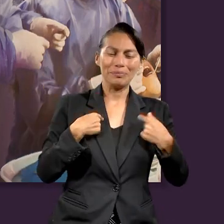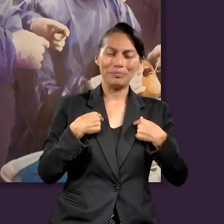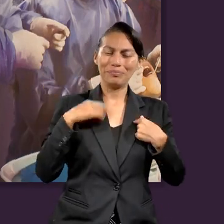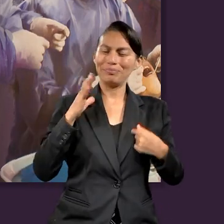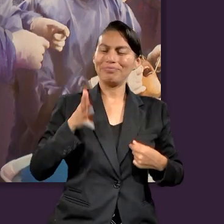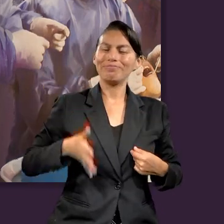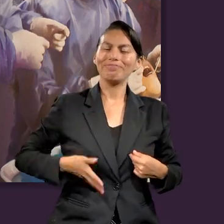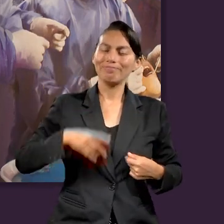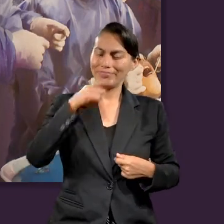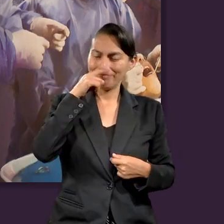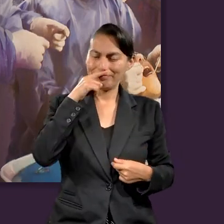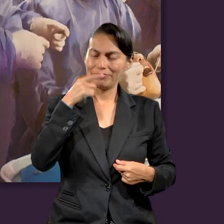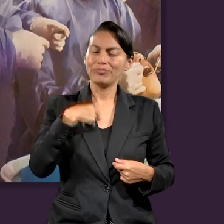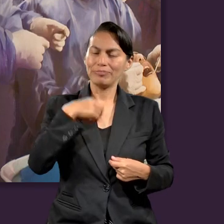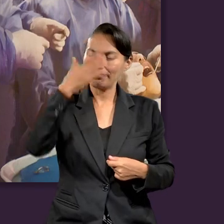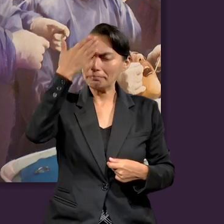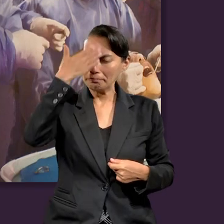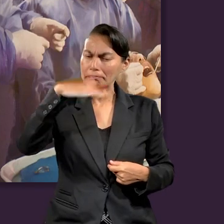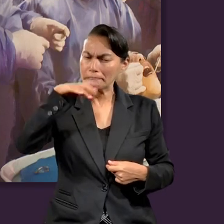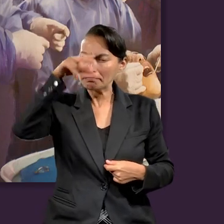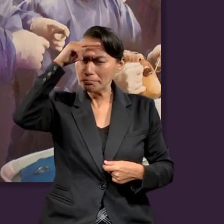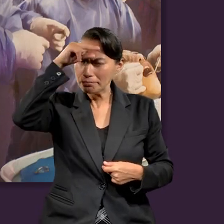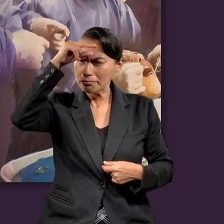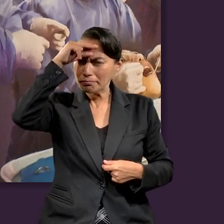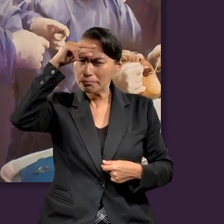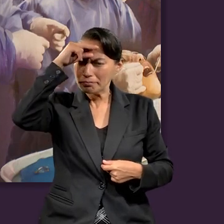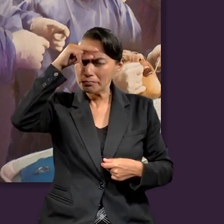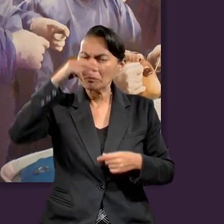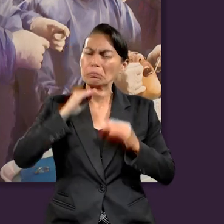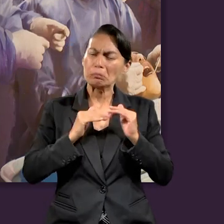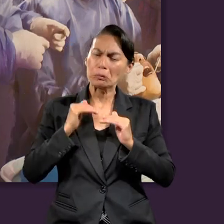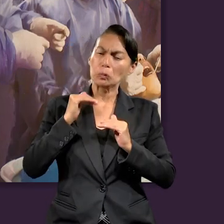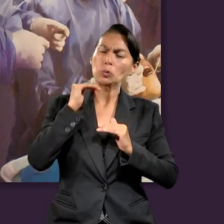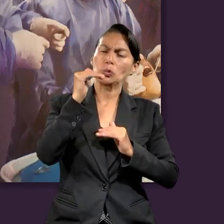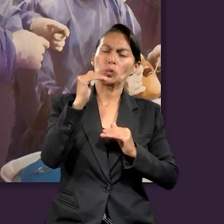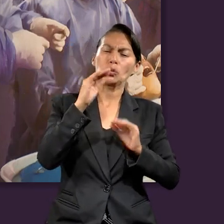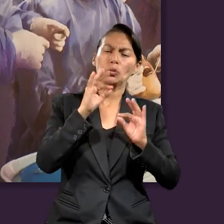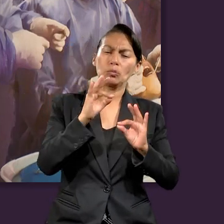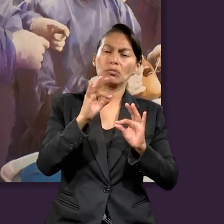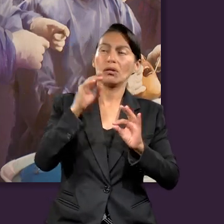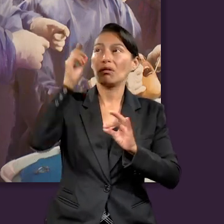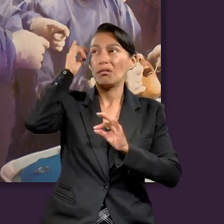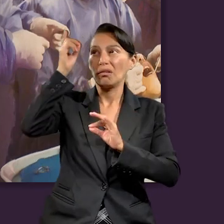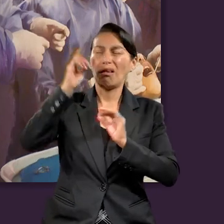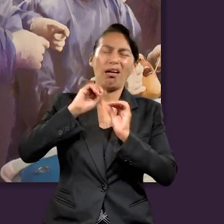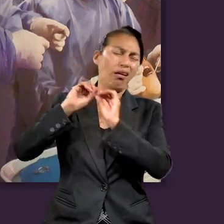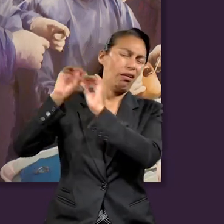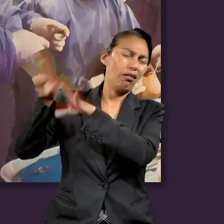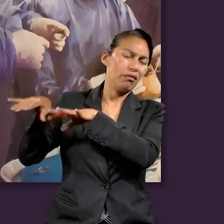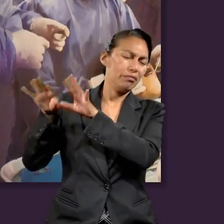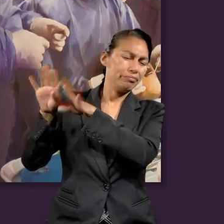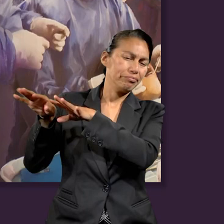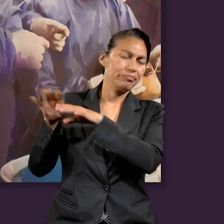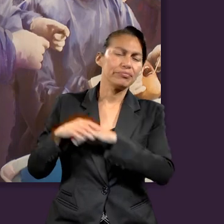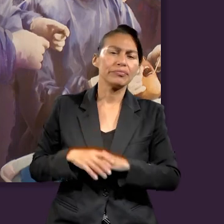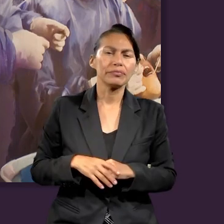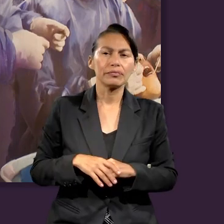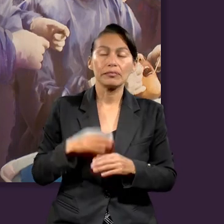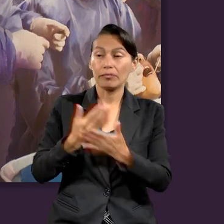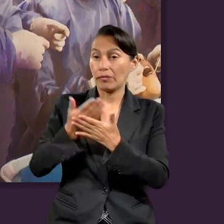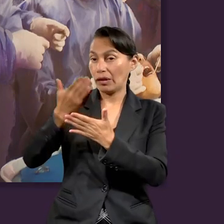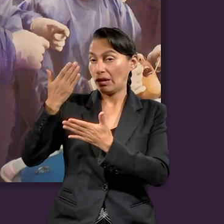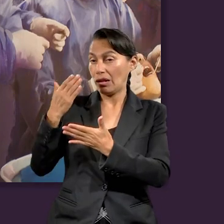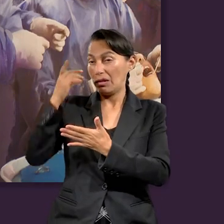sus habilidades brillantes, pero todo para hacerse su propio nombre, dejando a un lado, pues ahora sí que Dios ya había